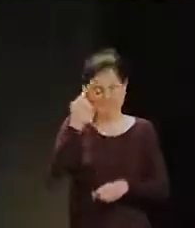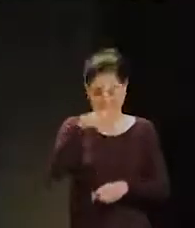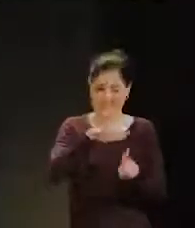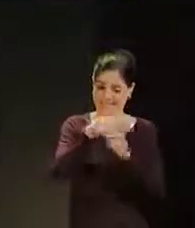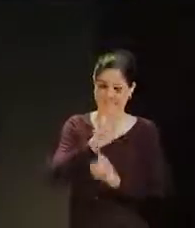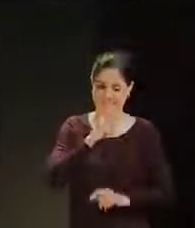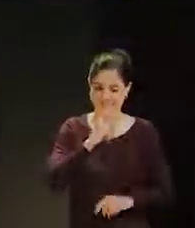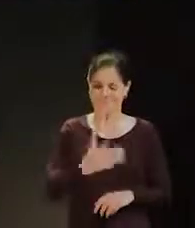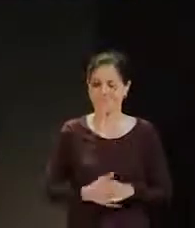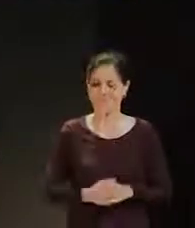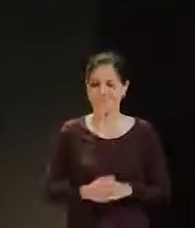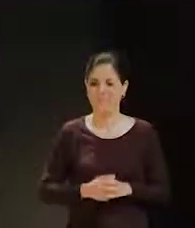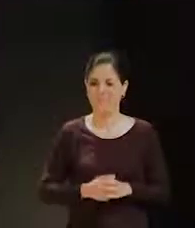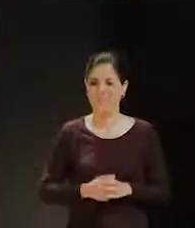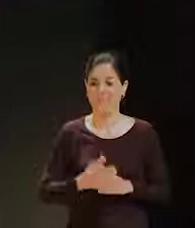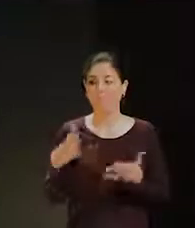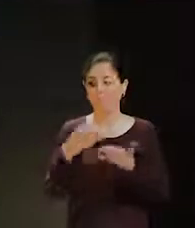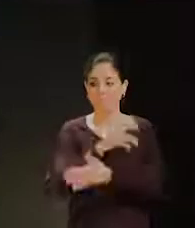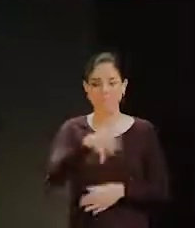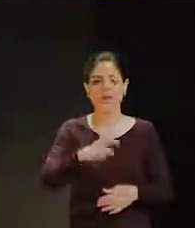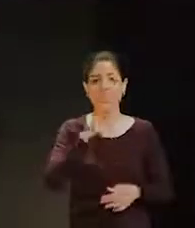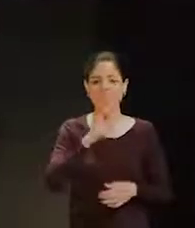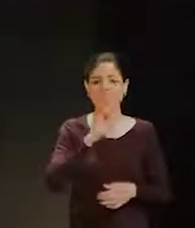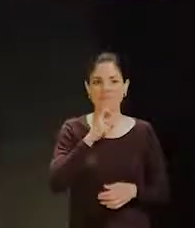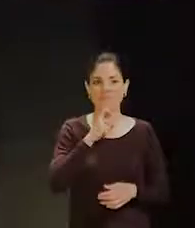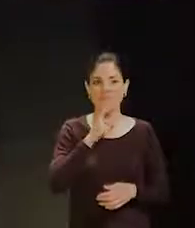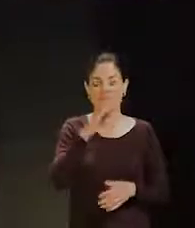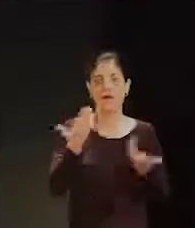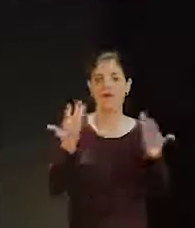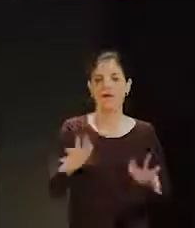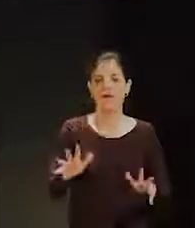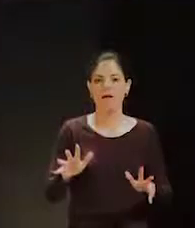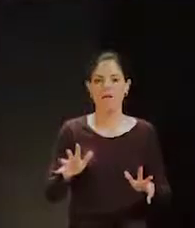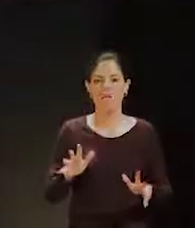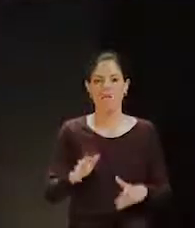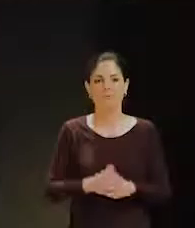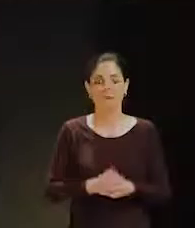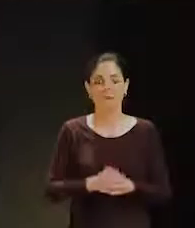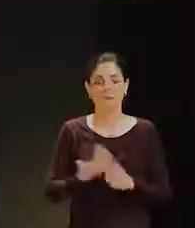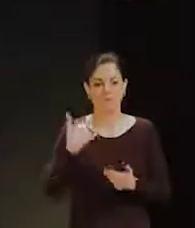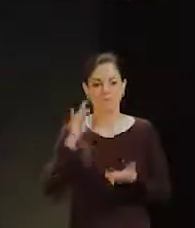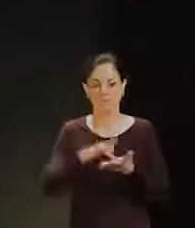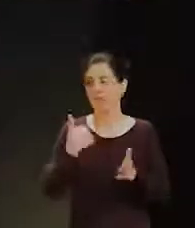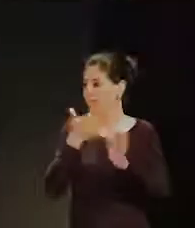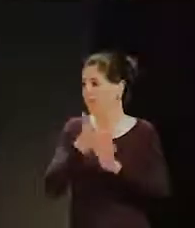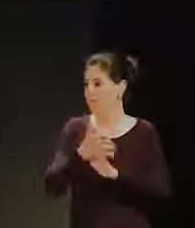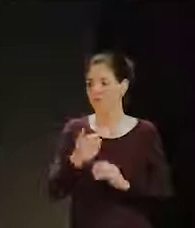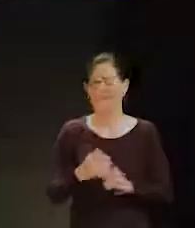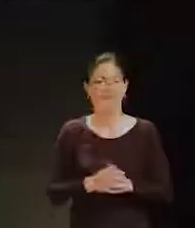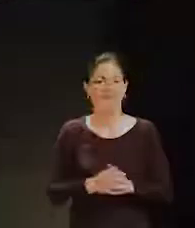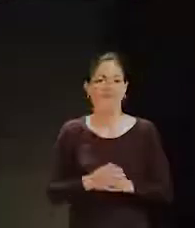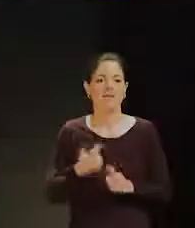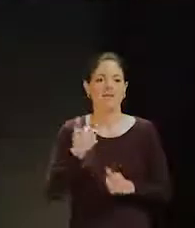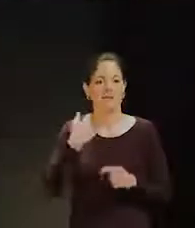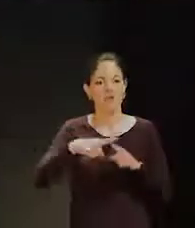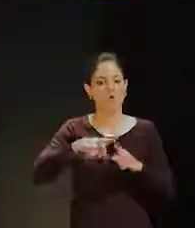situación. Y pero es muy difícil porque, aunque aquí, y esto, después estoy, no, no hablo más. Y